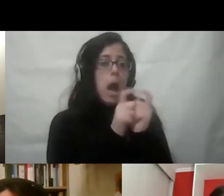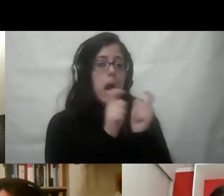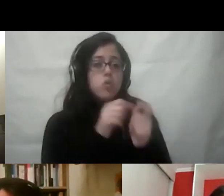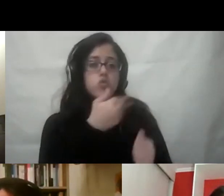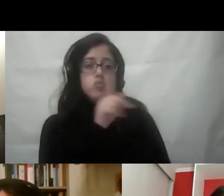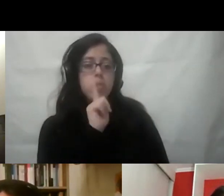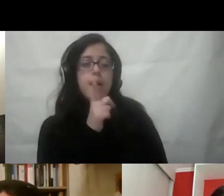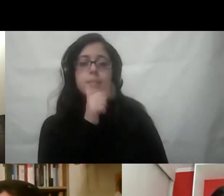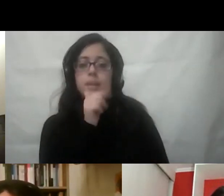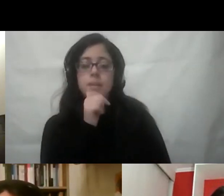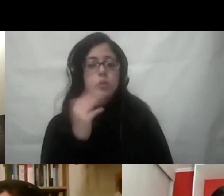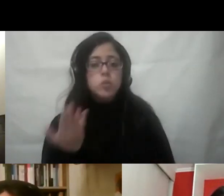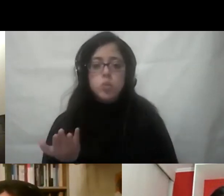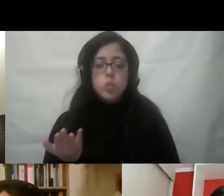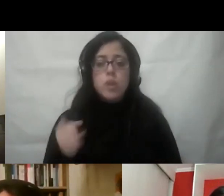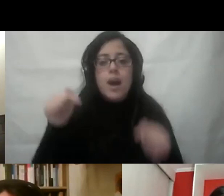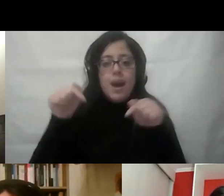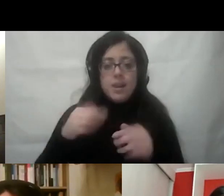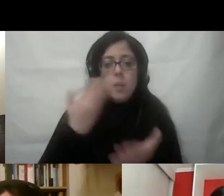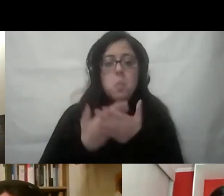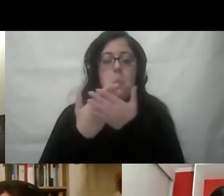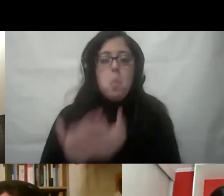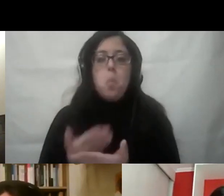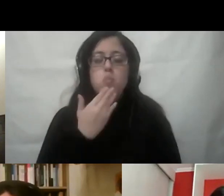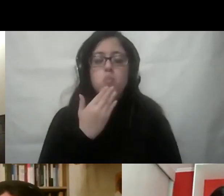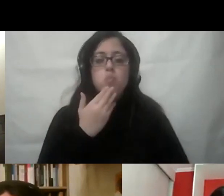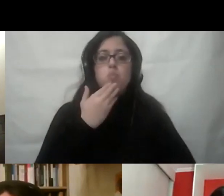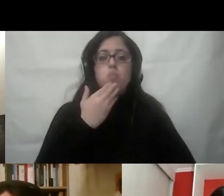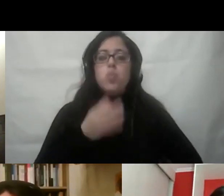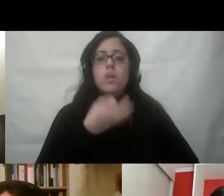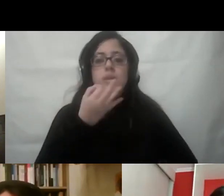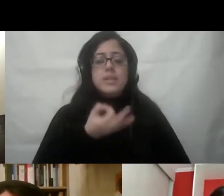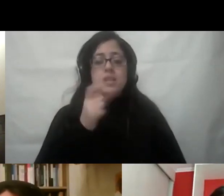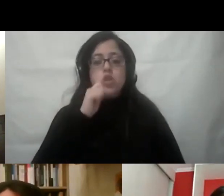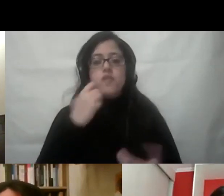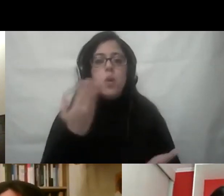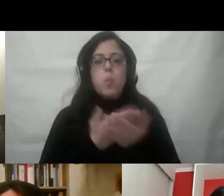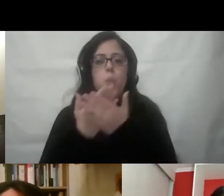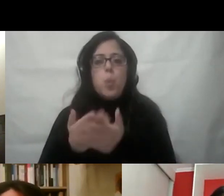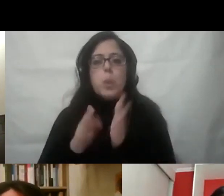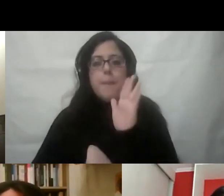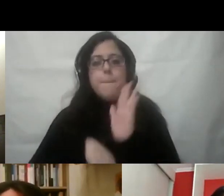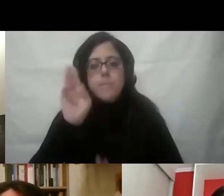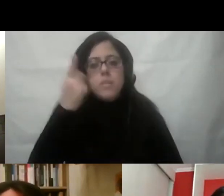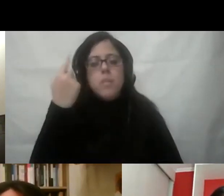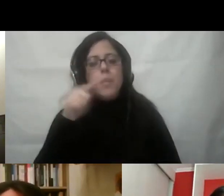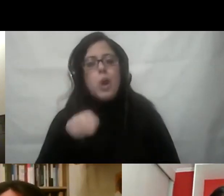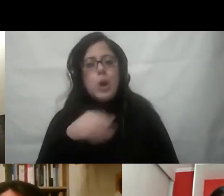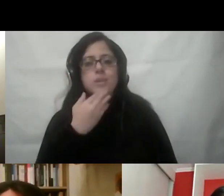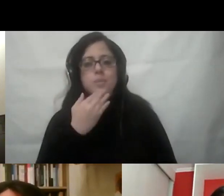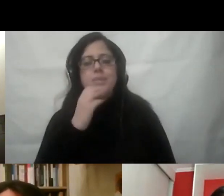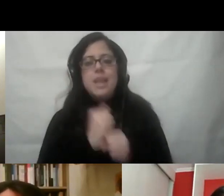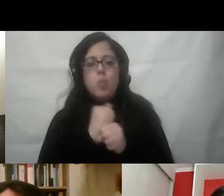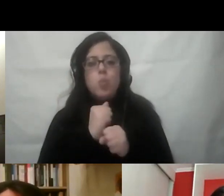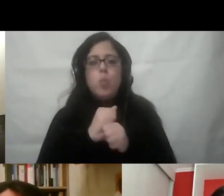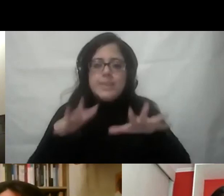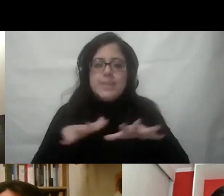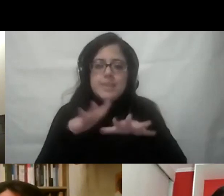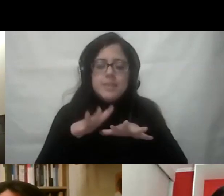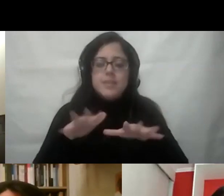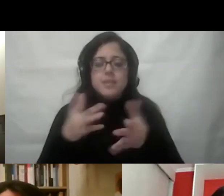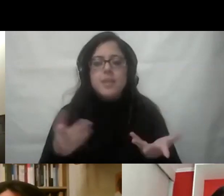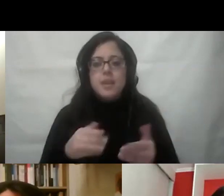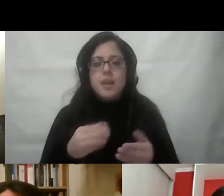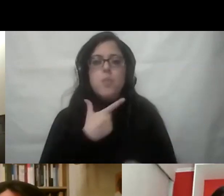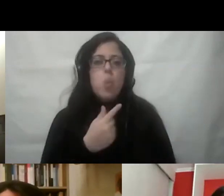dudas sobre esta propuesta, y decirle que es una propuesta. Hay muchas más, pero en esta estamos trabajando, y en esta nos